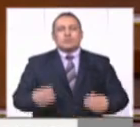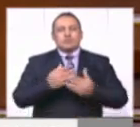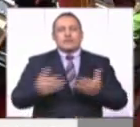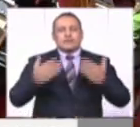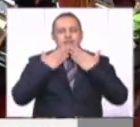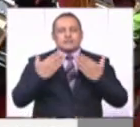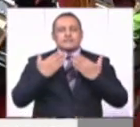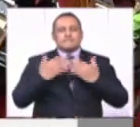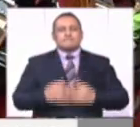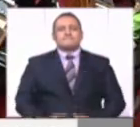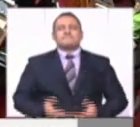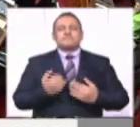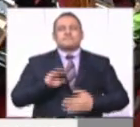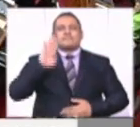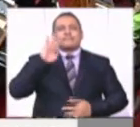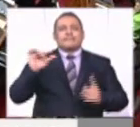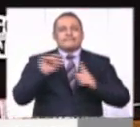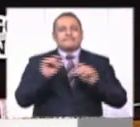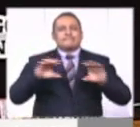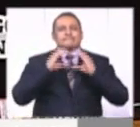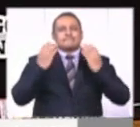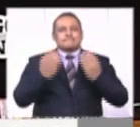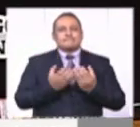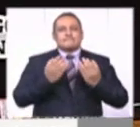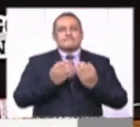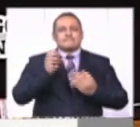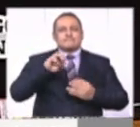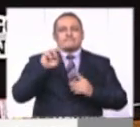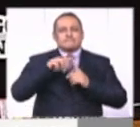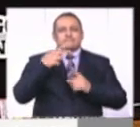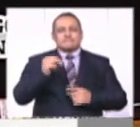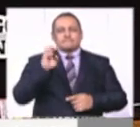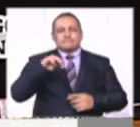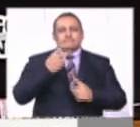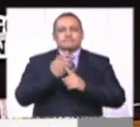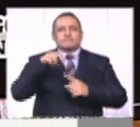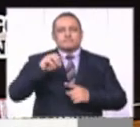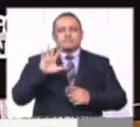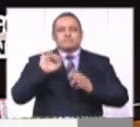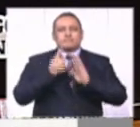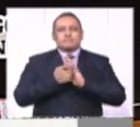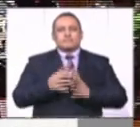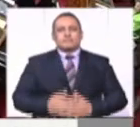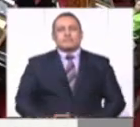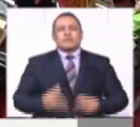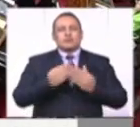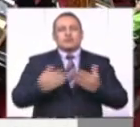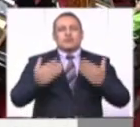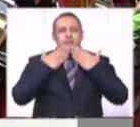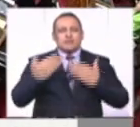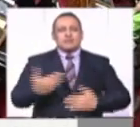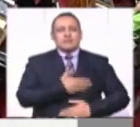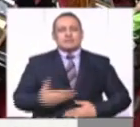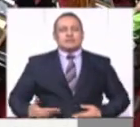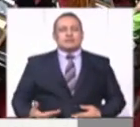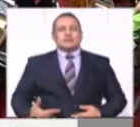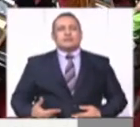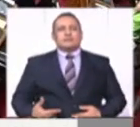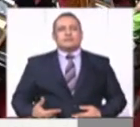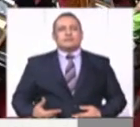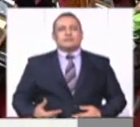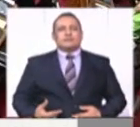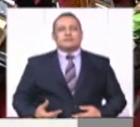congresista tiene el uso de la palabra la congresista Marta moyano por 5 minutos Gracias presidente